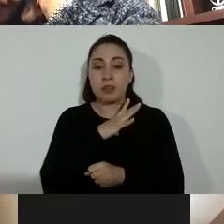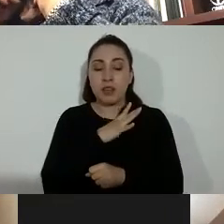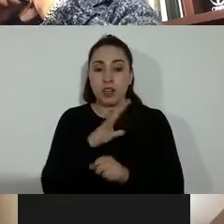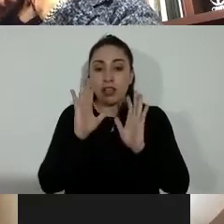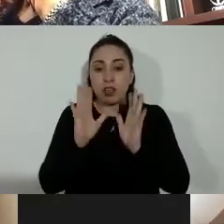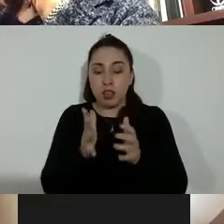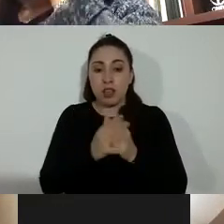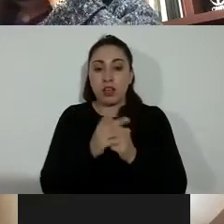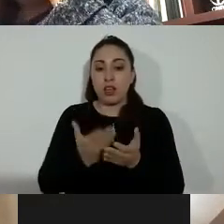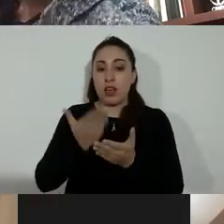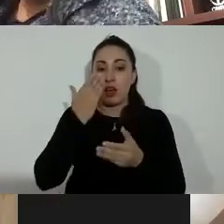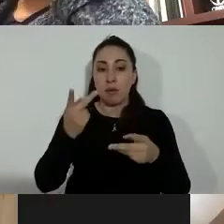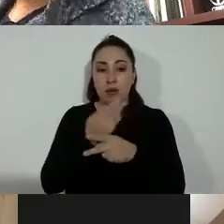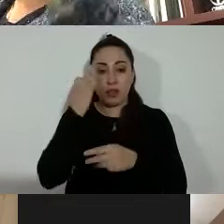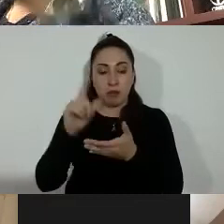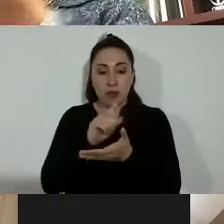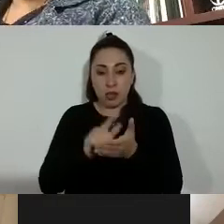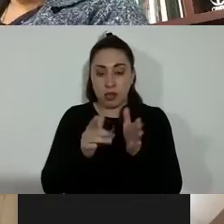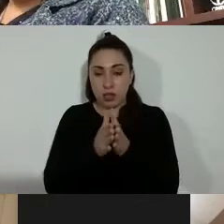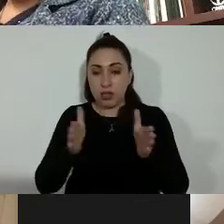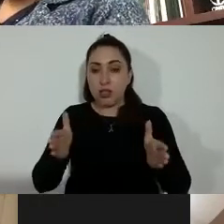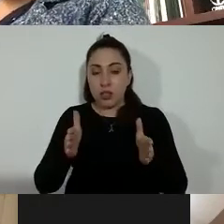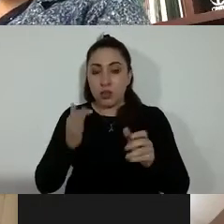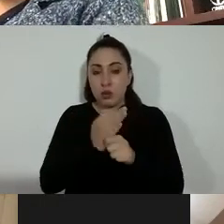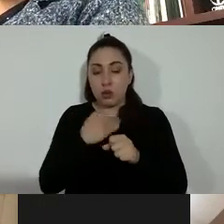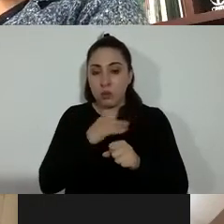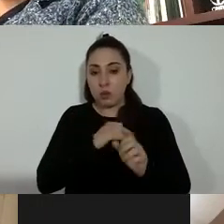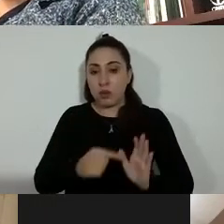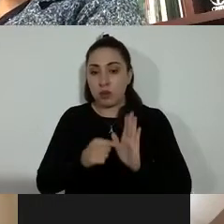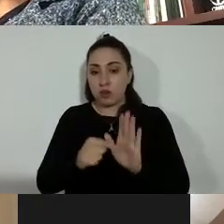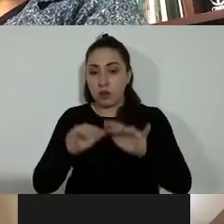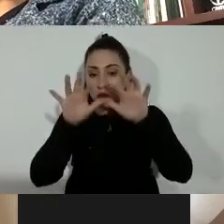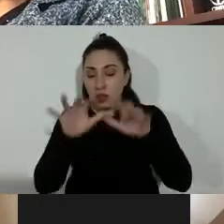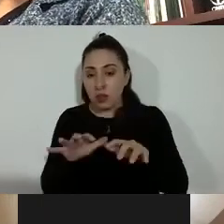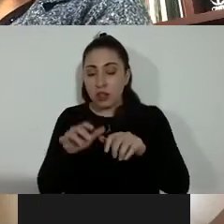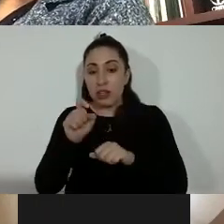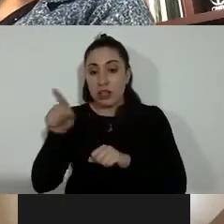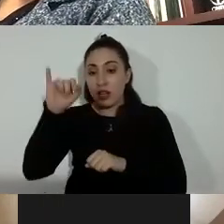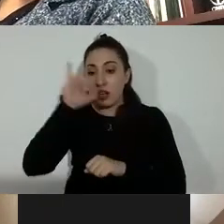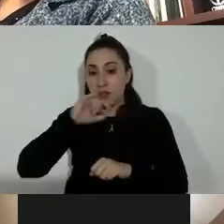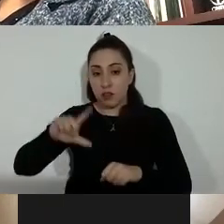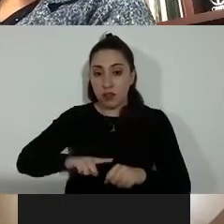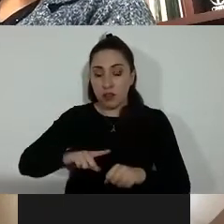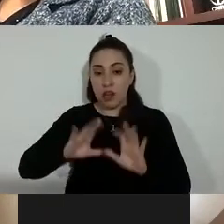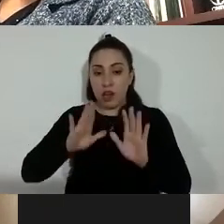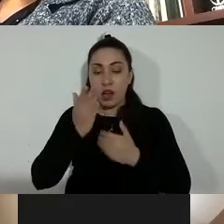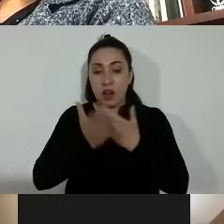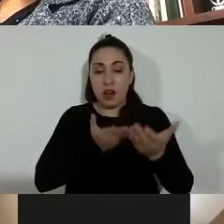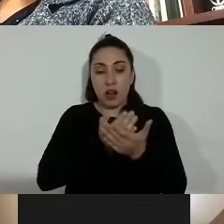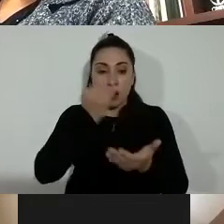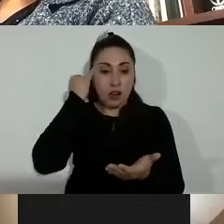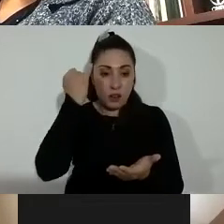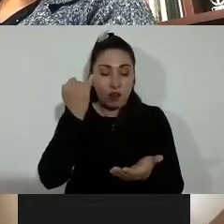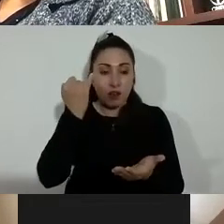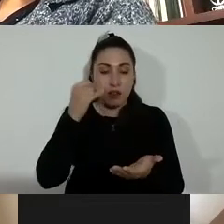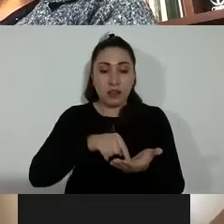de la legislatura pasada y tengo los oficios en mi poder que les puedo compartir, en donde la jefa de gobierno ya había enviado una iniciativa